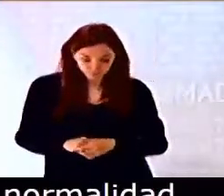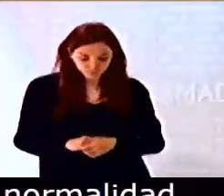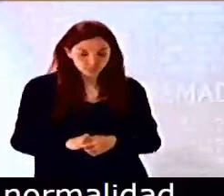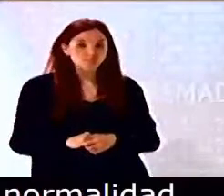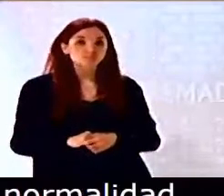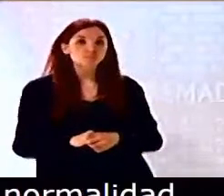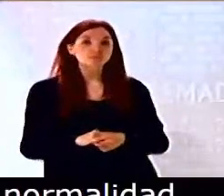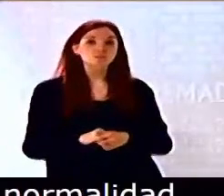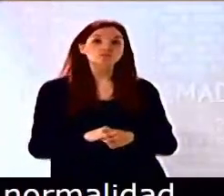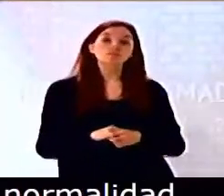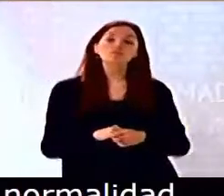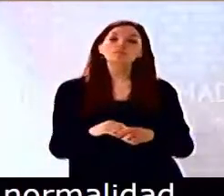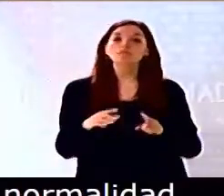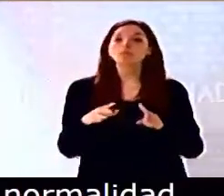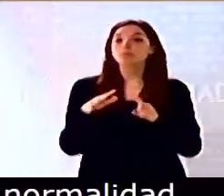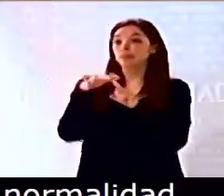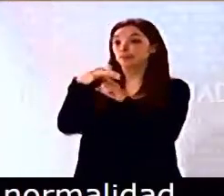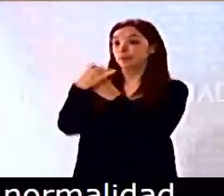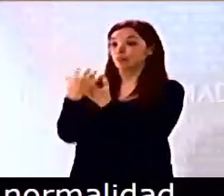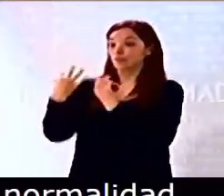Y eso se hace de tres formas.